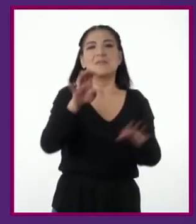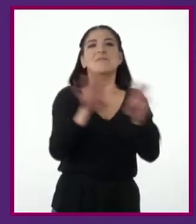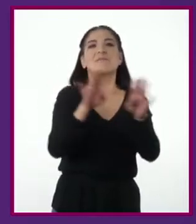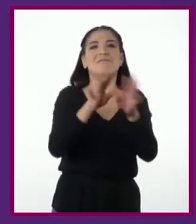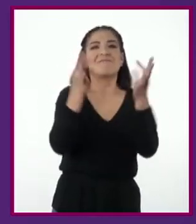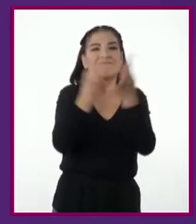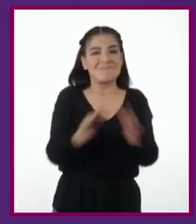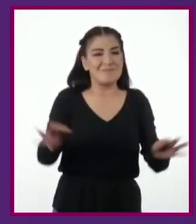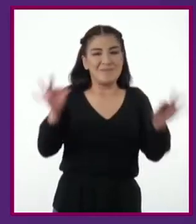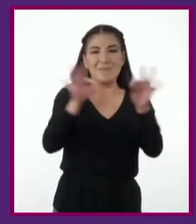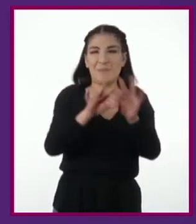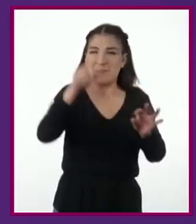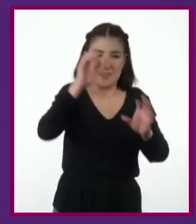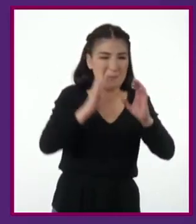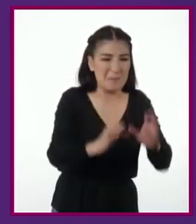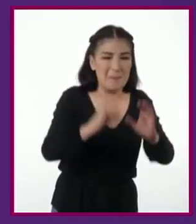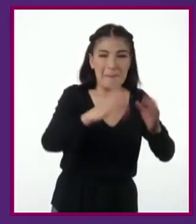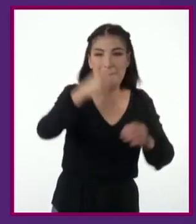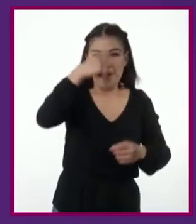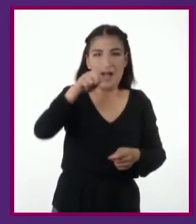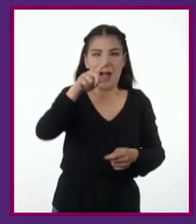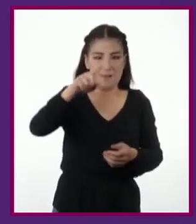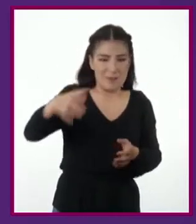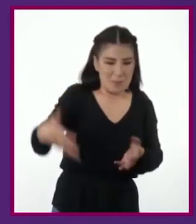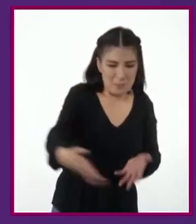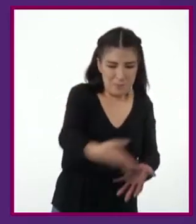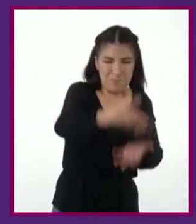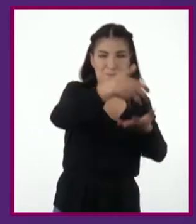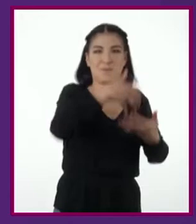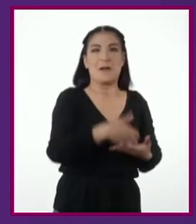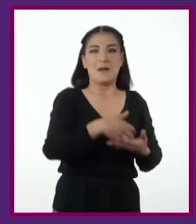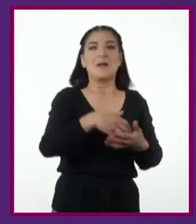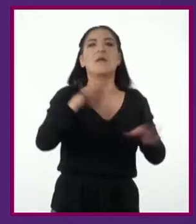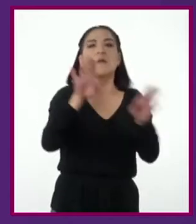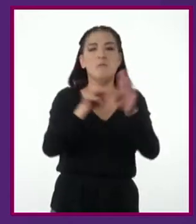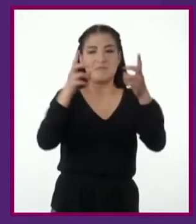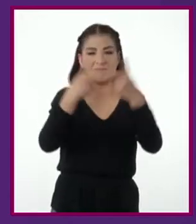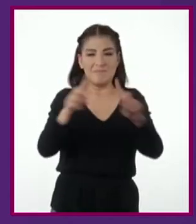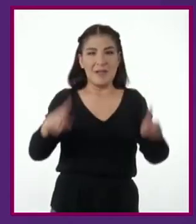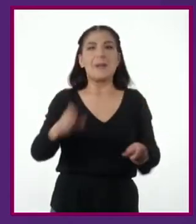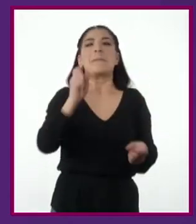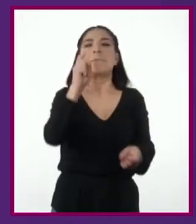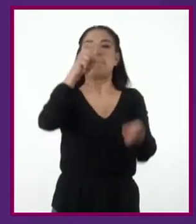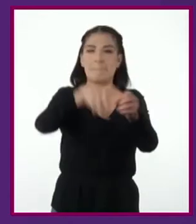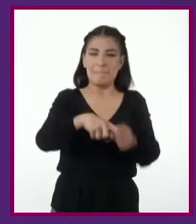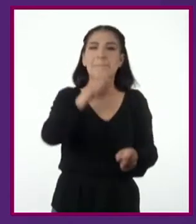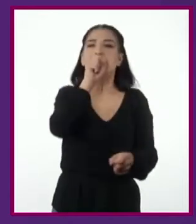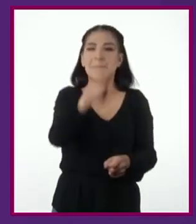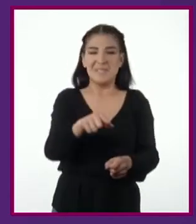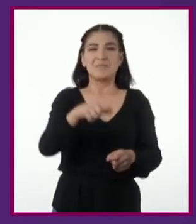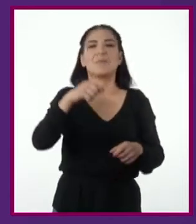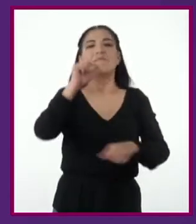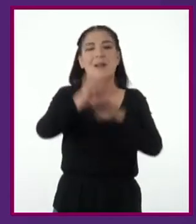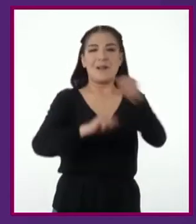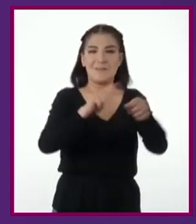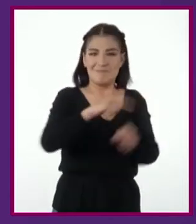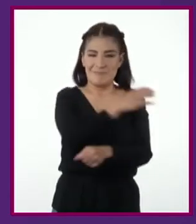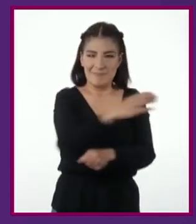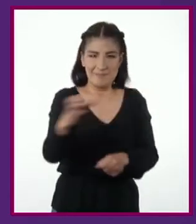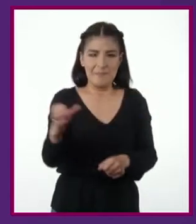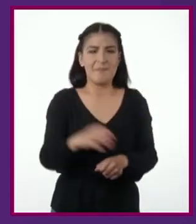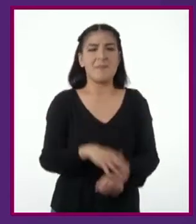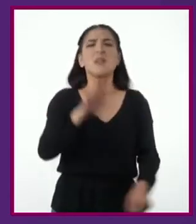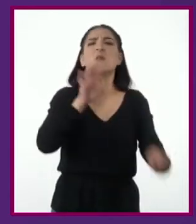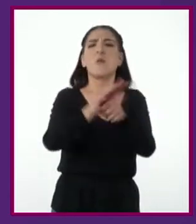enigma, porque muchos de estos desarrollos estuvieron ligados con la ganadería. Una de las consecuencias